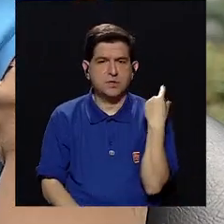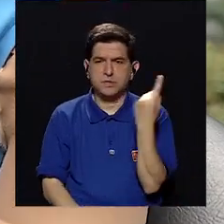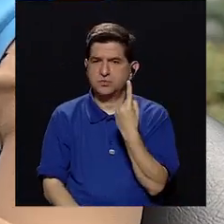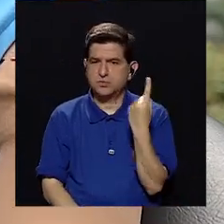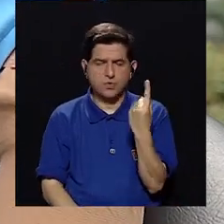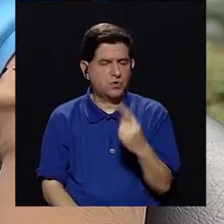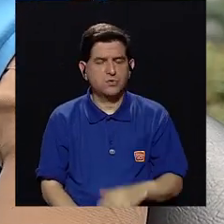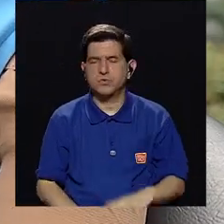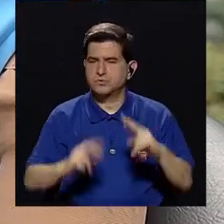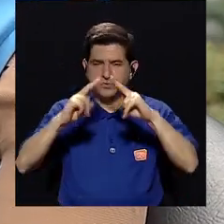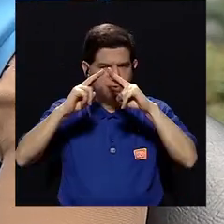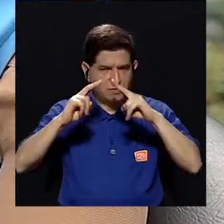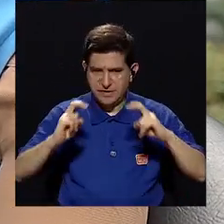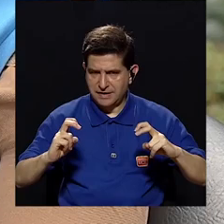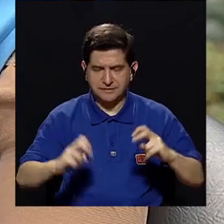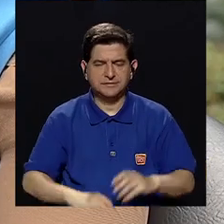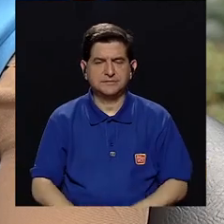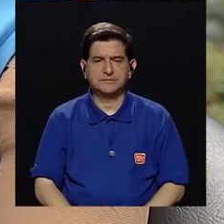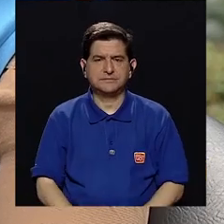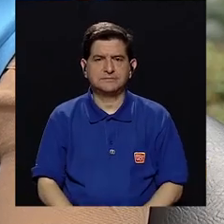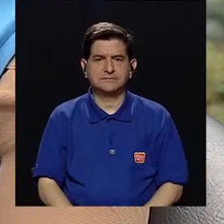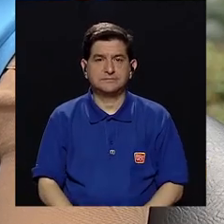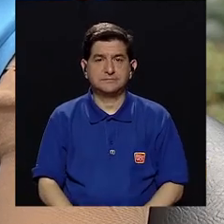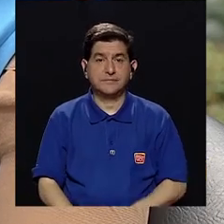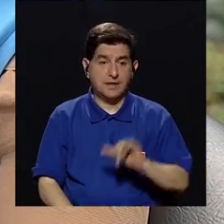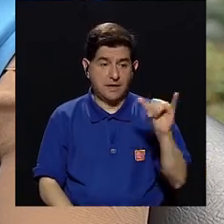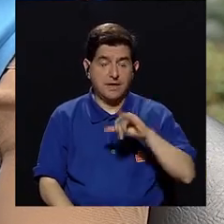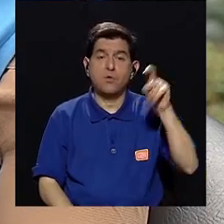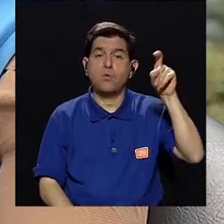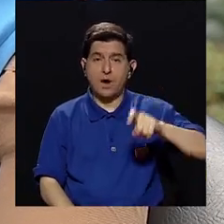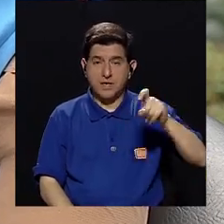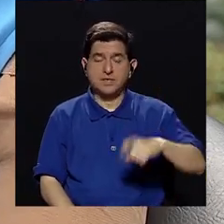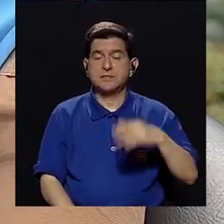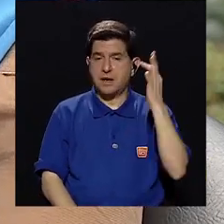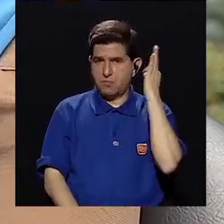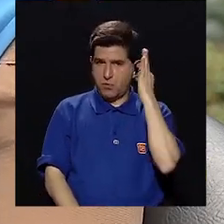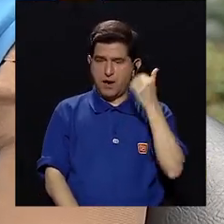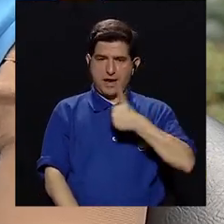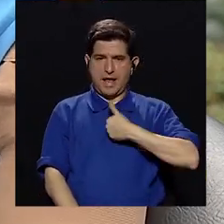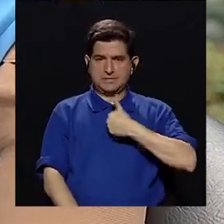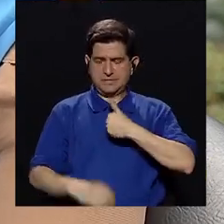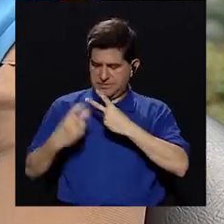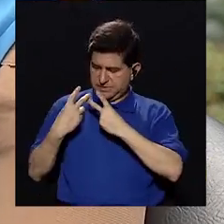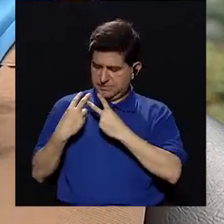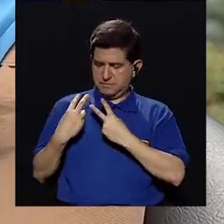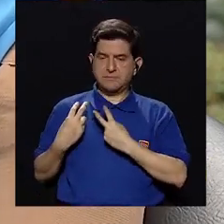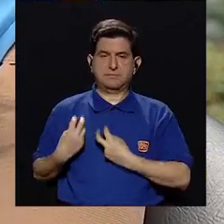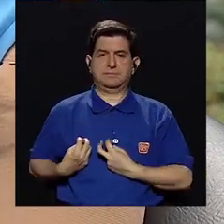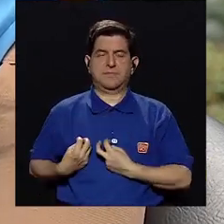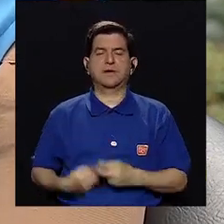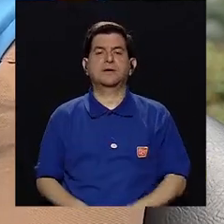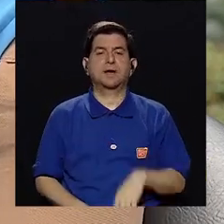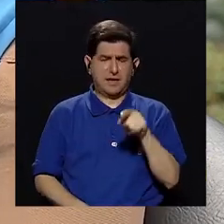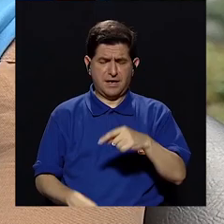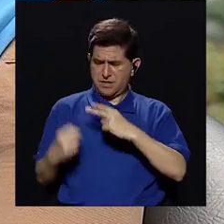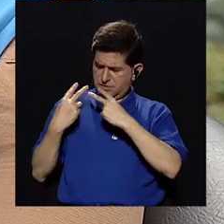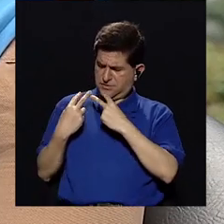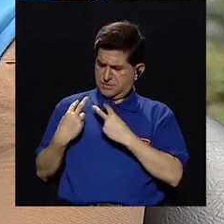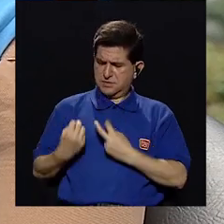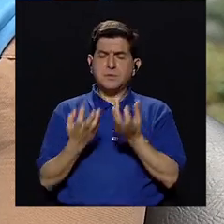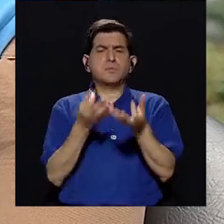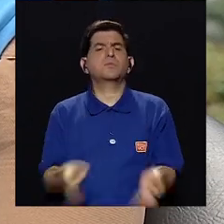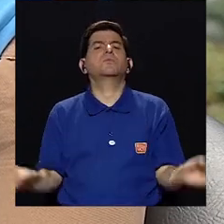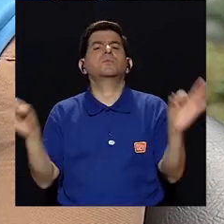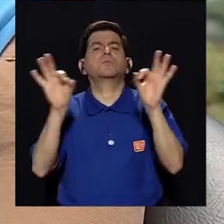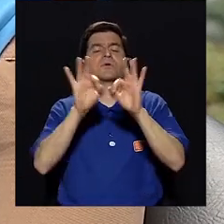también tiene que hacerse la mujer el autoexamen el autoexamen es importante para que